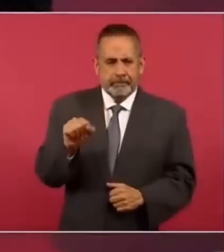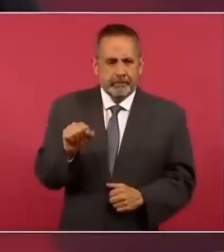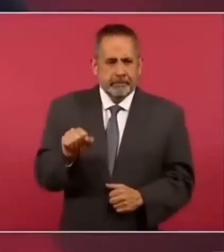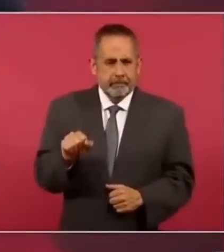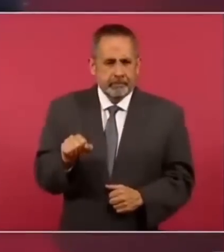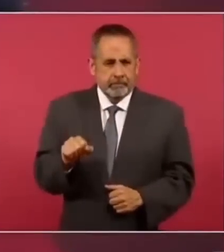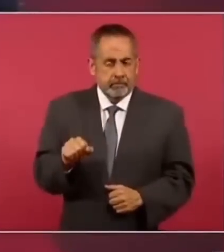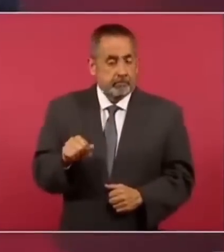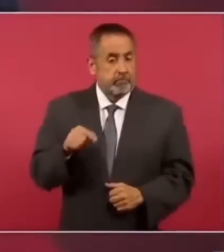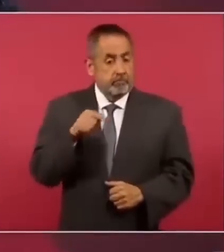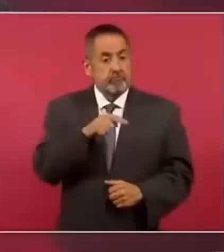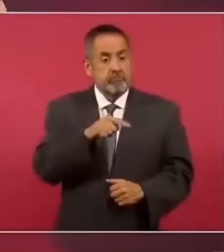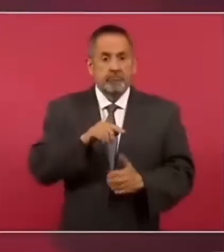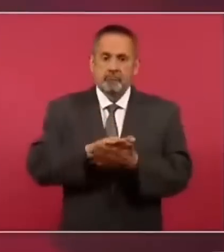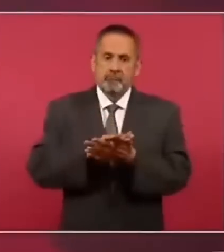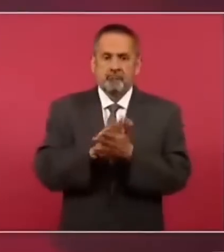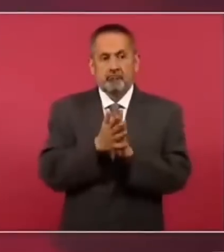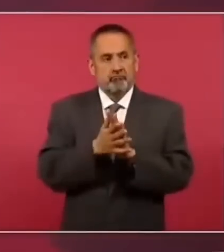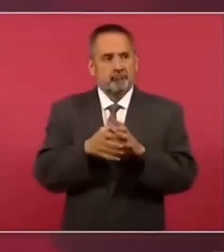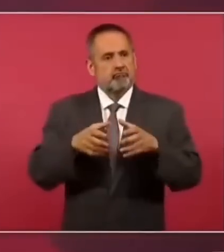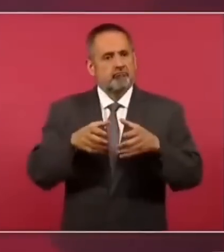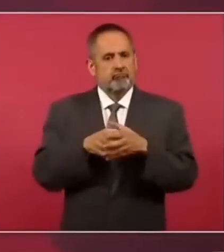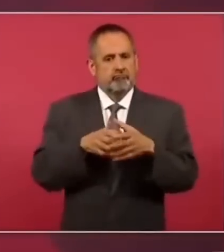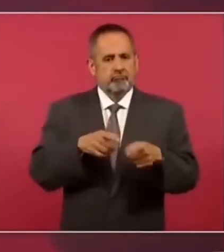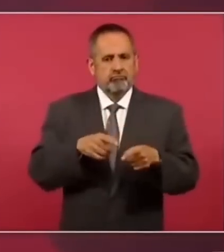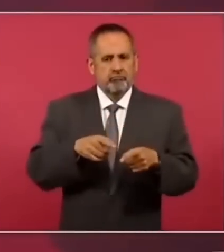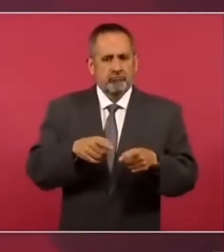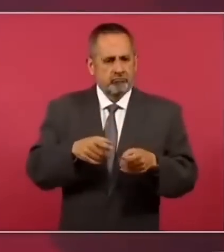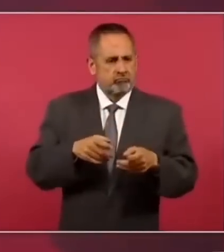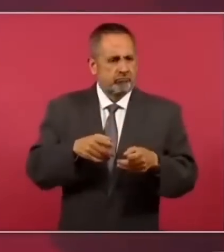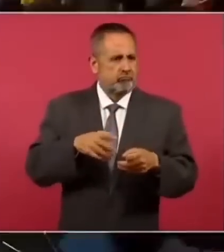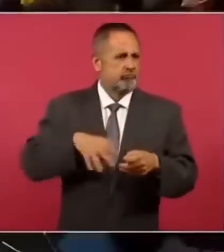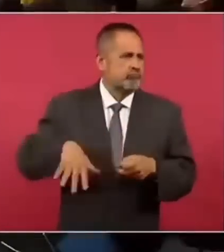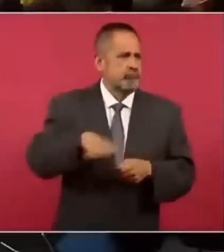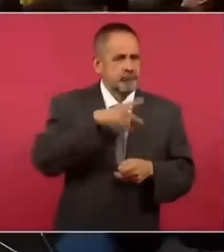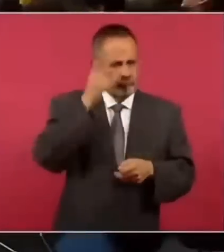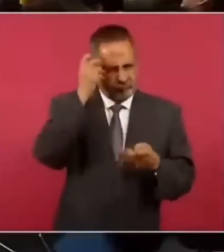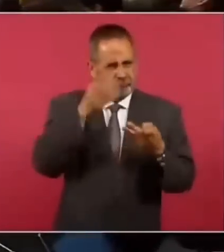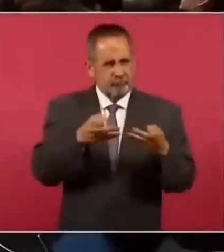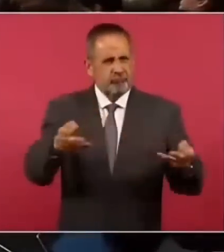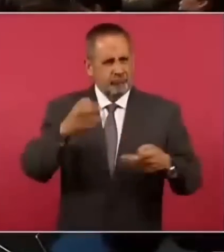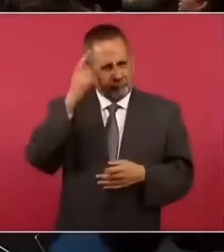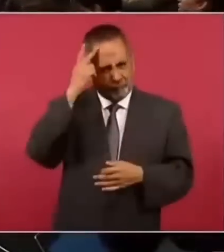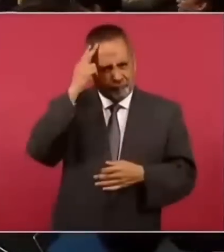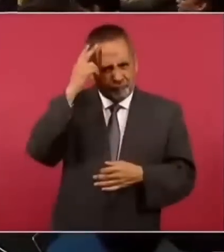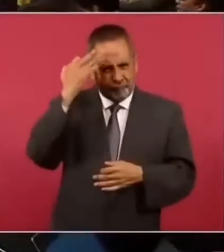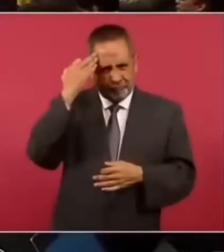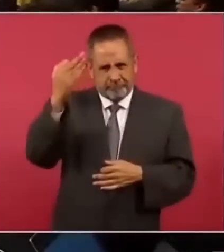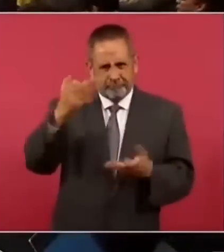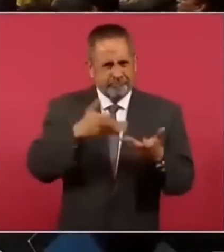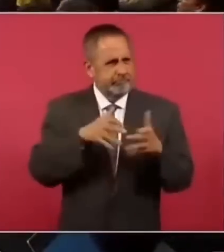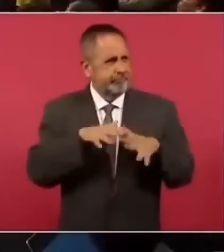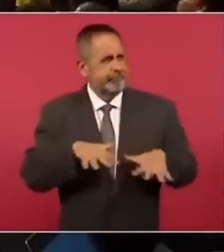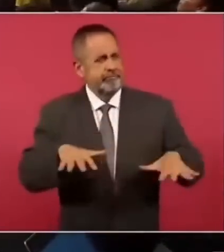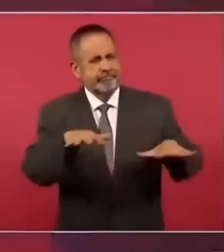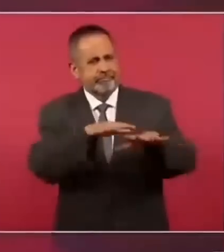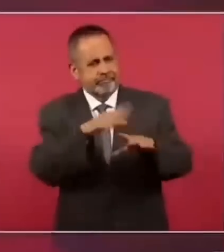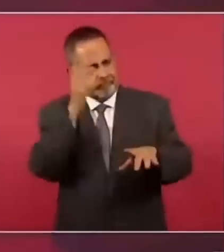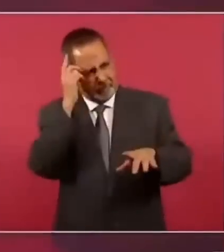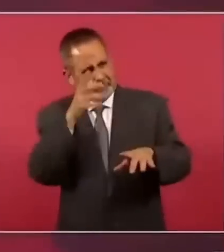que se convirtió en un gran terrateniente en la época de Porfirio Díaz,